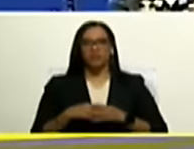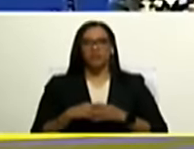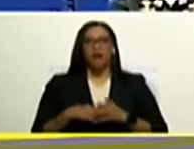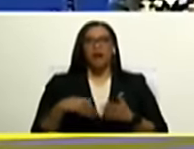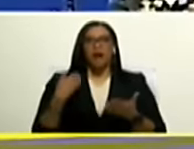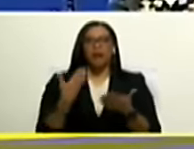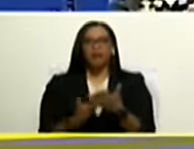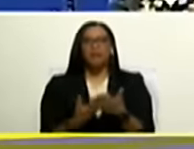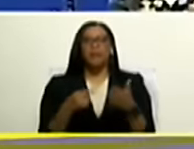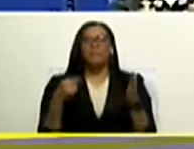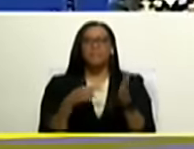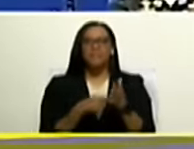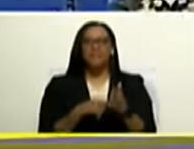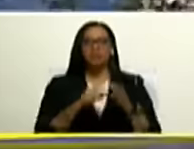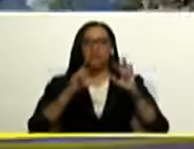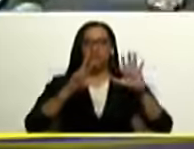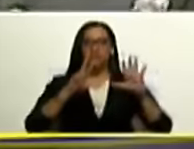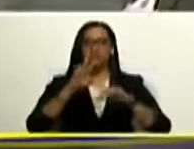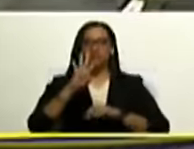hasta 1840.